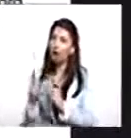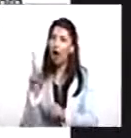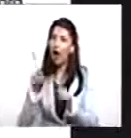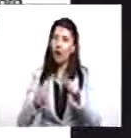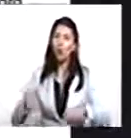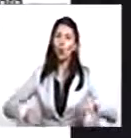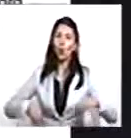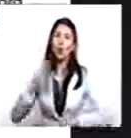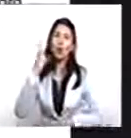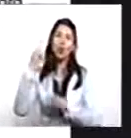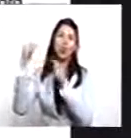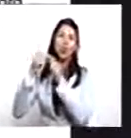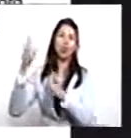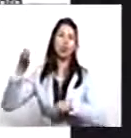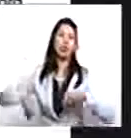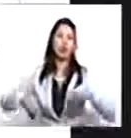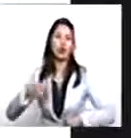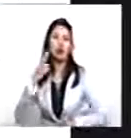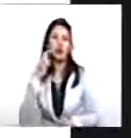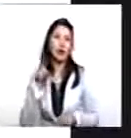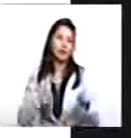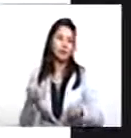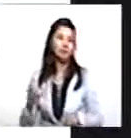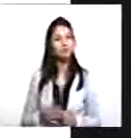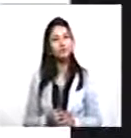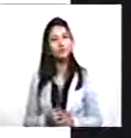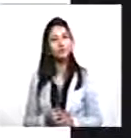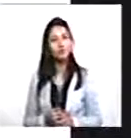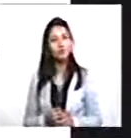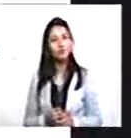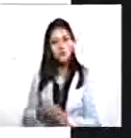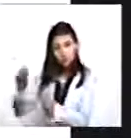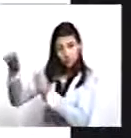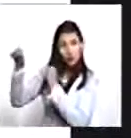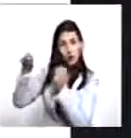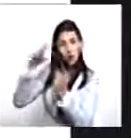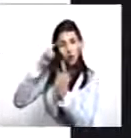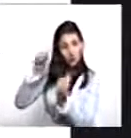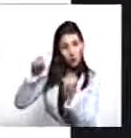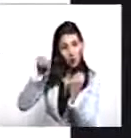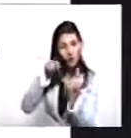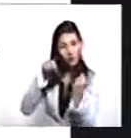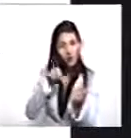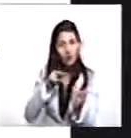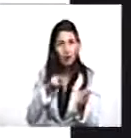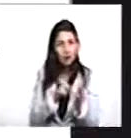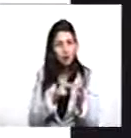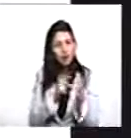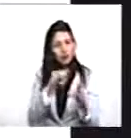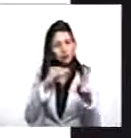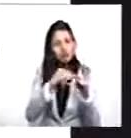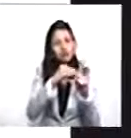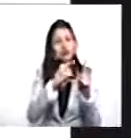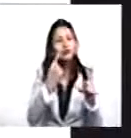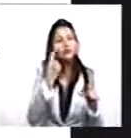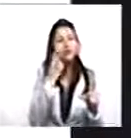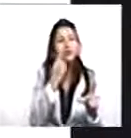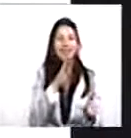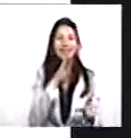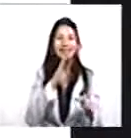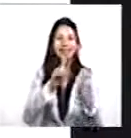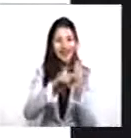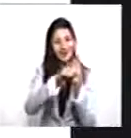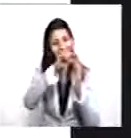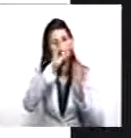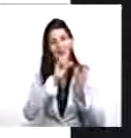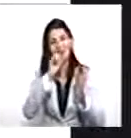anomalías. En cuanto a subsidios de la demanda, que se adopte la metodología de estratificación desarrollada por el DANI, esa es la